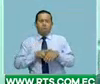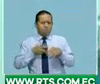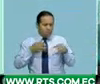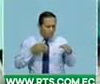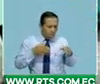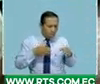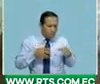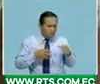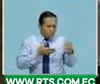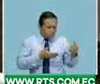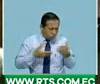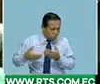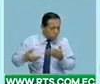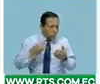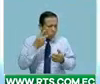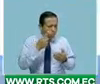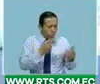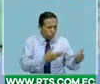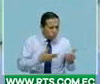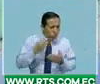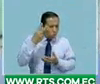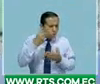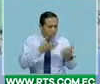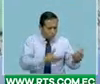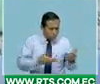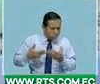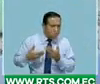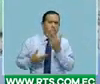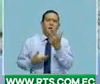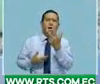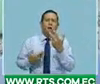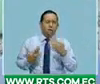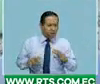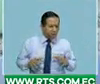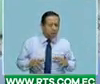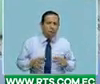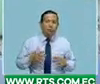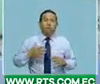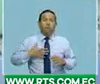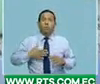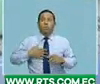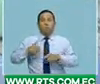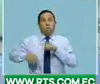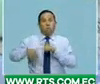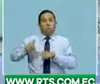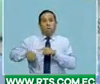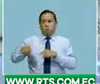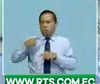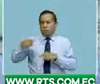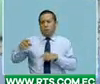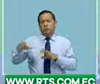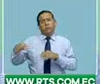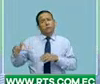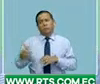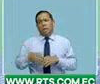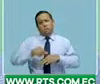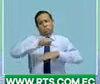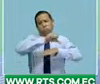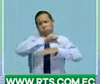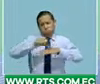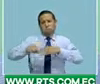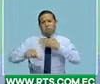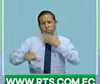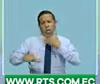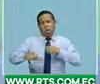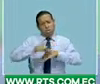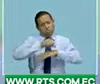trillizos junto a su equipo médico. Yo le dije a Isamara, Isamara, es hora de sacarlos, porque realmente a mí me da miedo que uno se olvide y